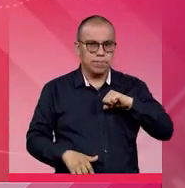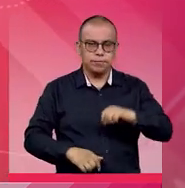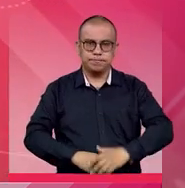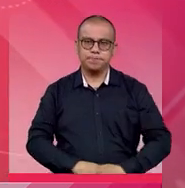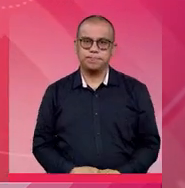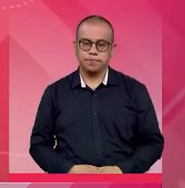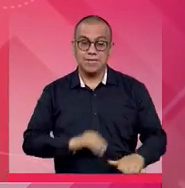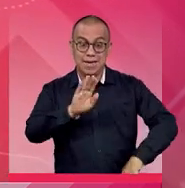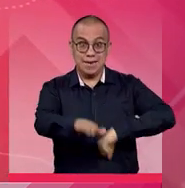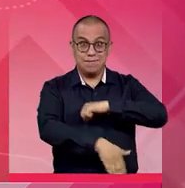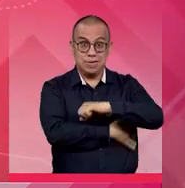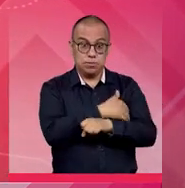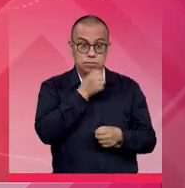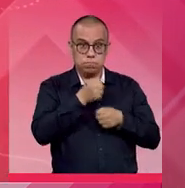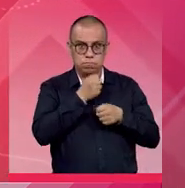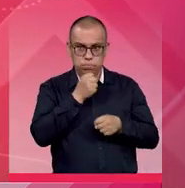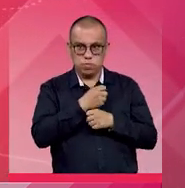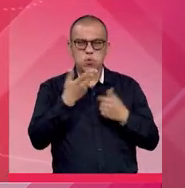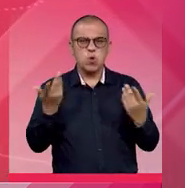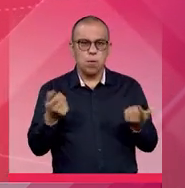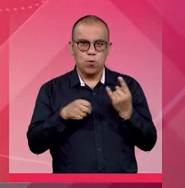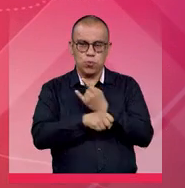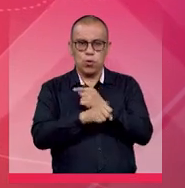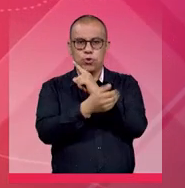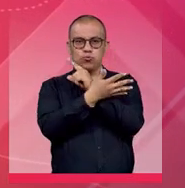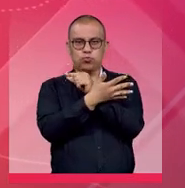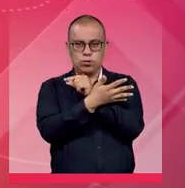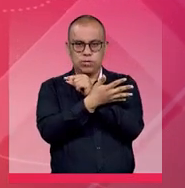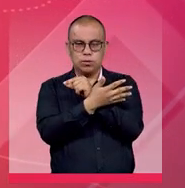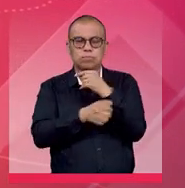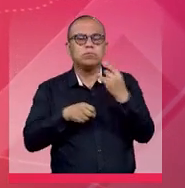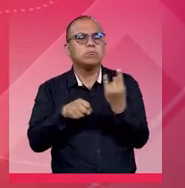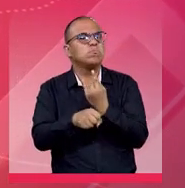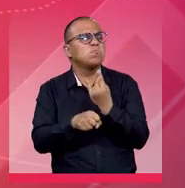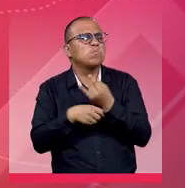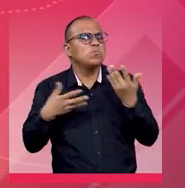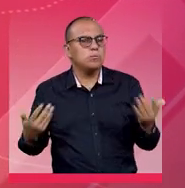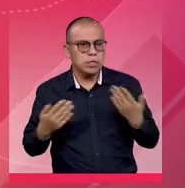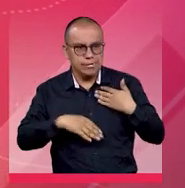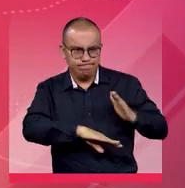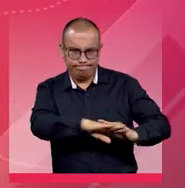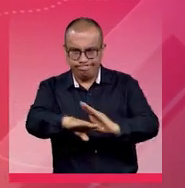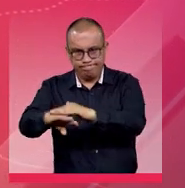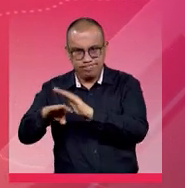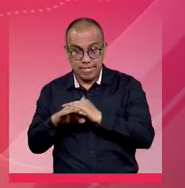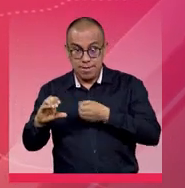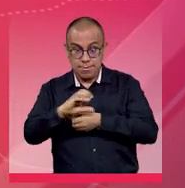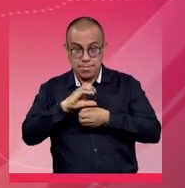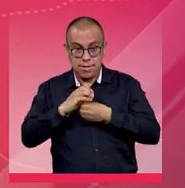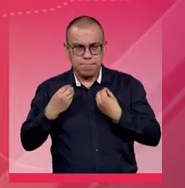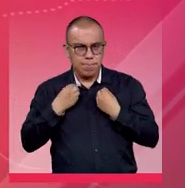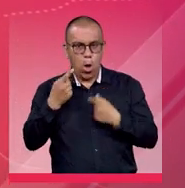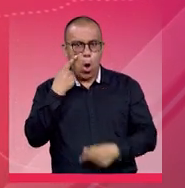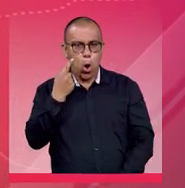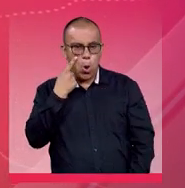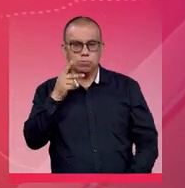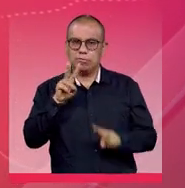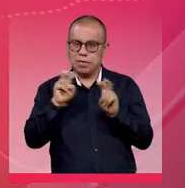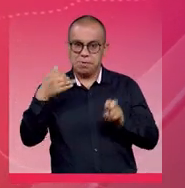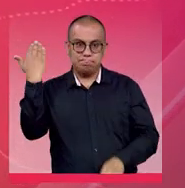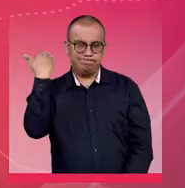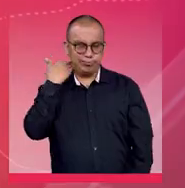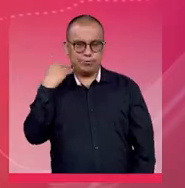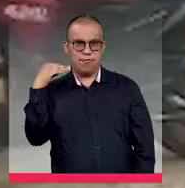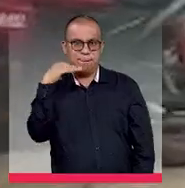El Ministerio de Trabajo, a través de un trino en su cuenta oficial de Twitter, le pidió a la ciudadanía no dejarse engañar y caer